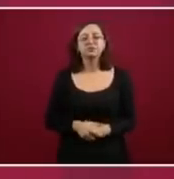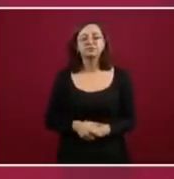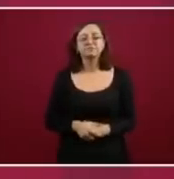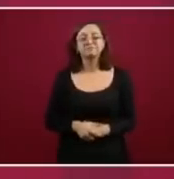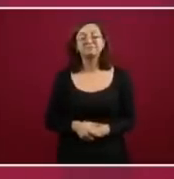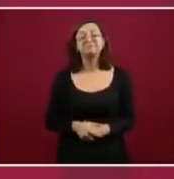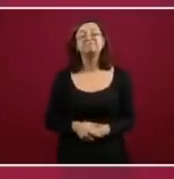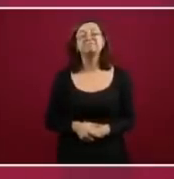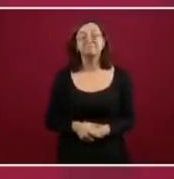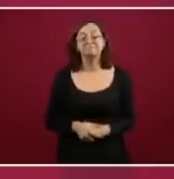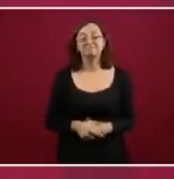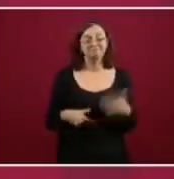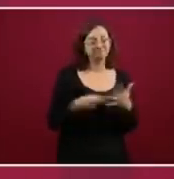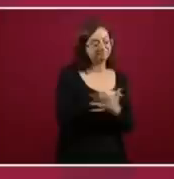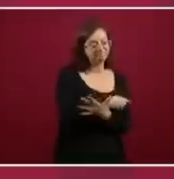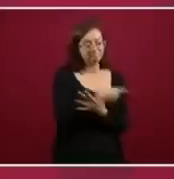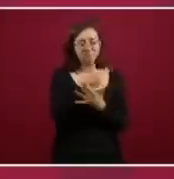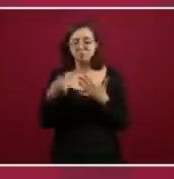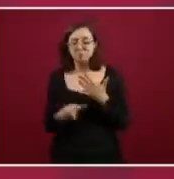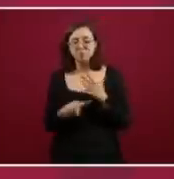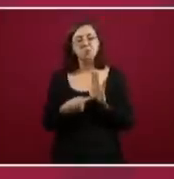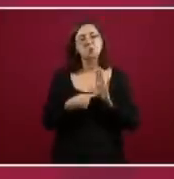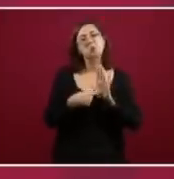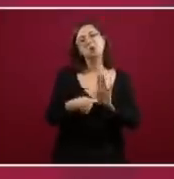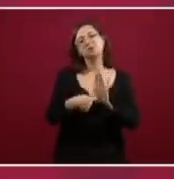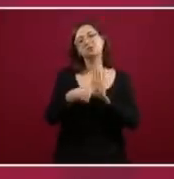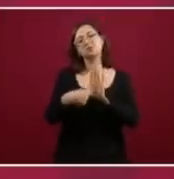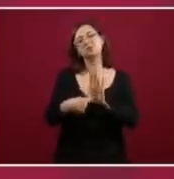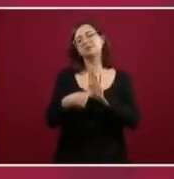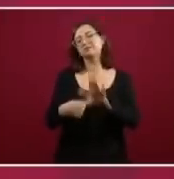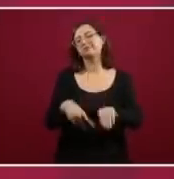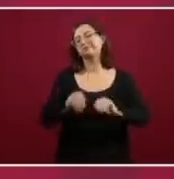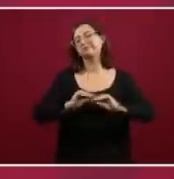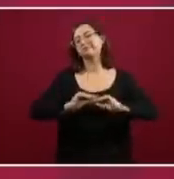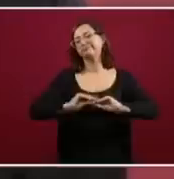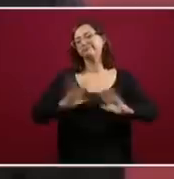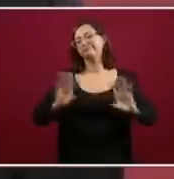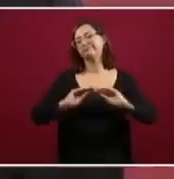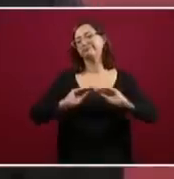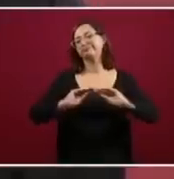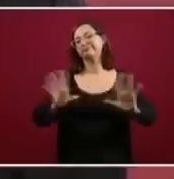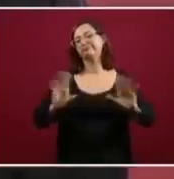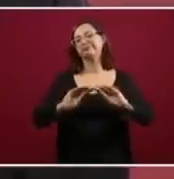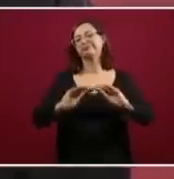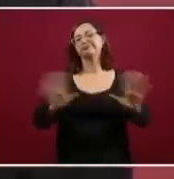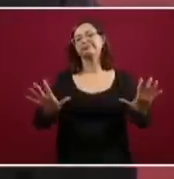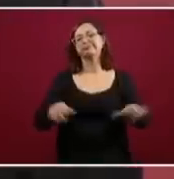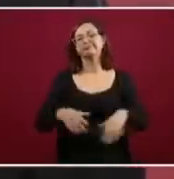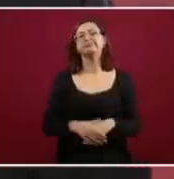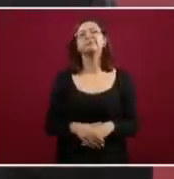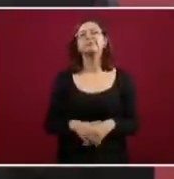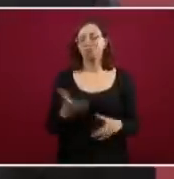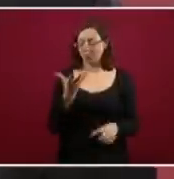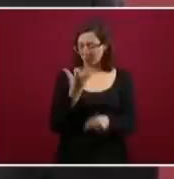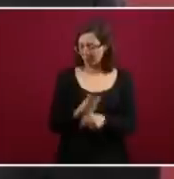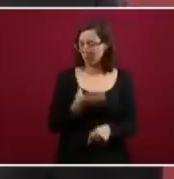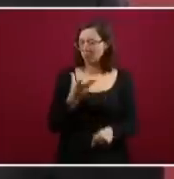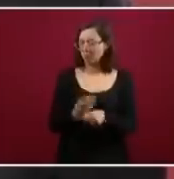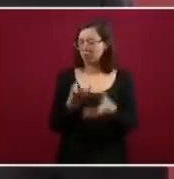entonces todo eso se va aclarando todo eso se va a resolver